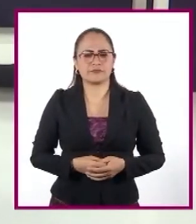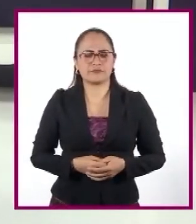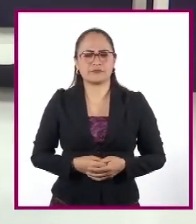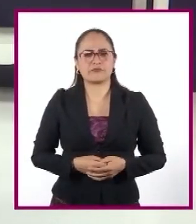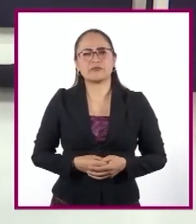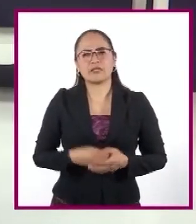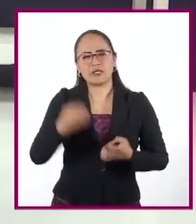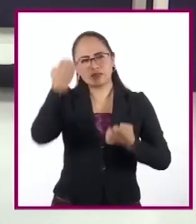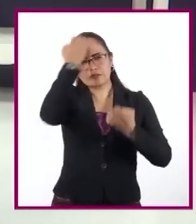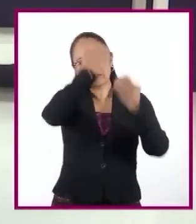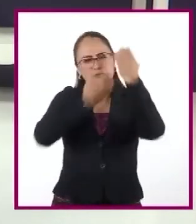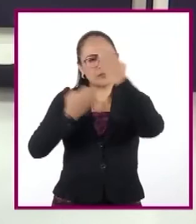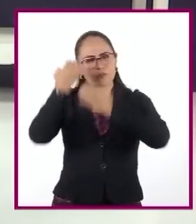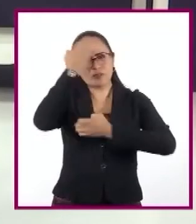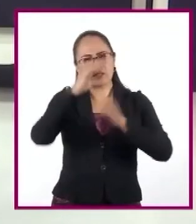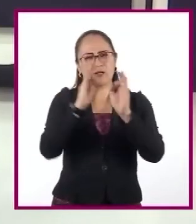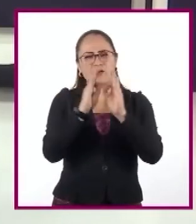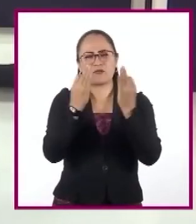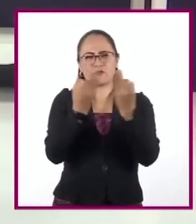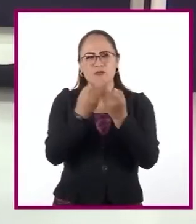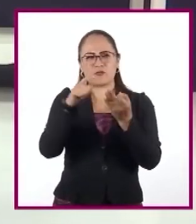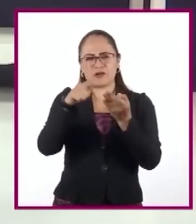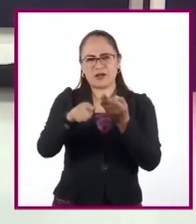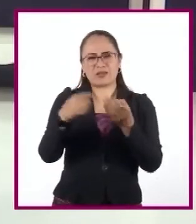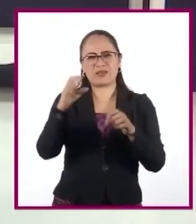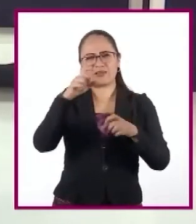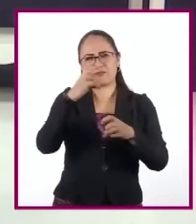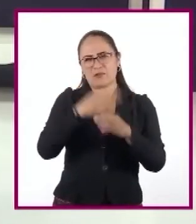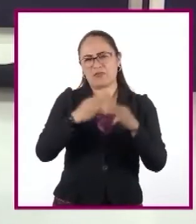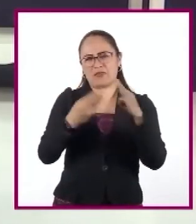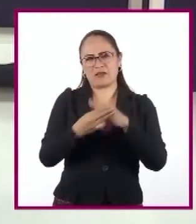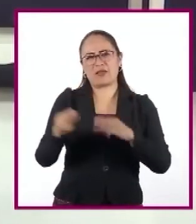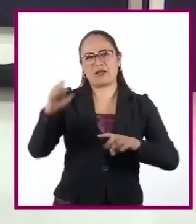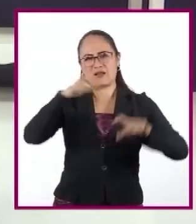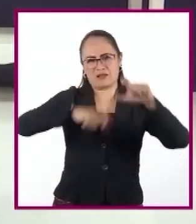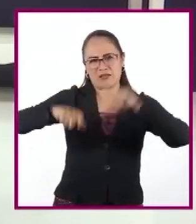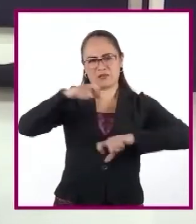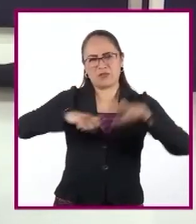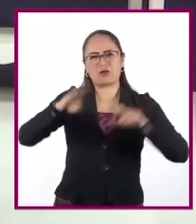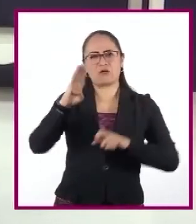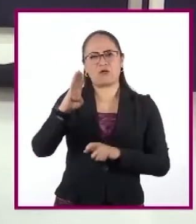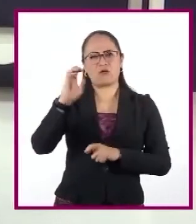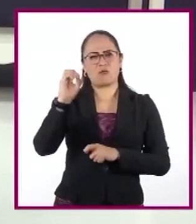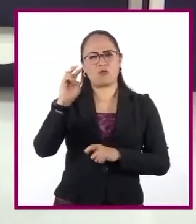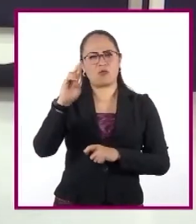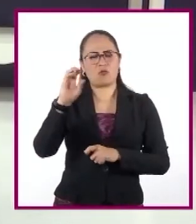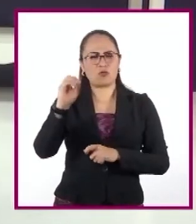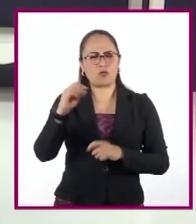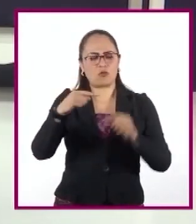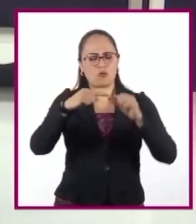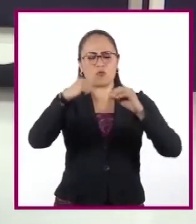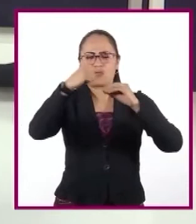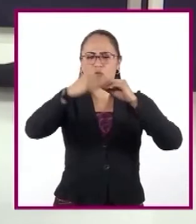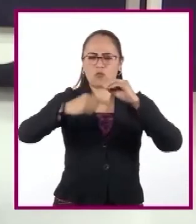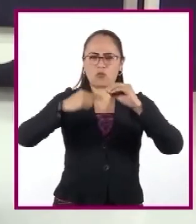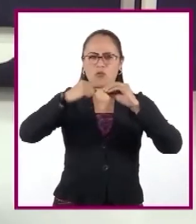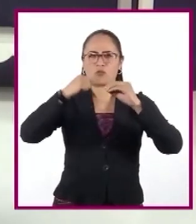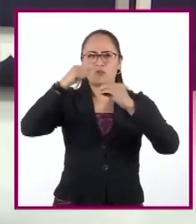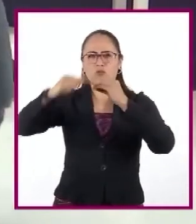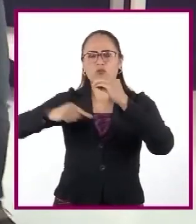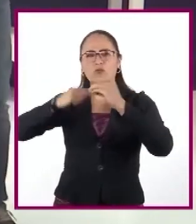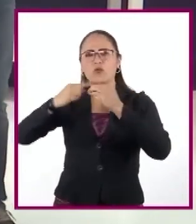Analicemos el modelo atómico del boro. ¿Cuántas órbitas tiene?